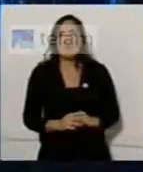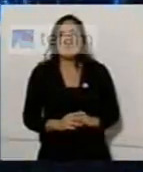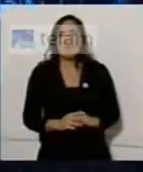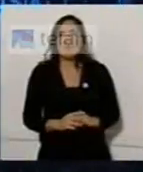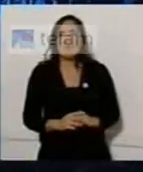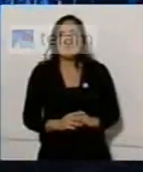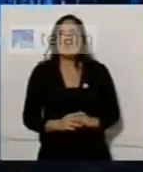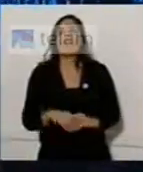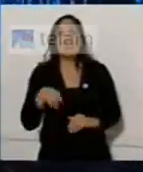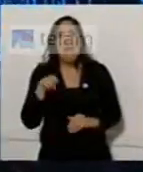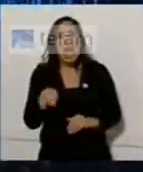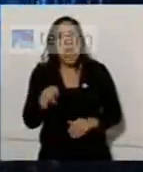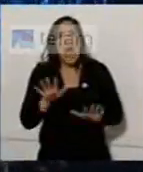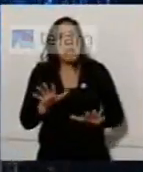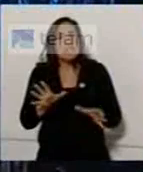Esa unidad,